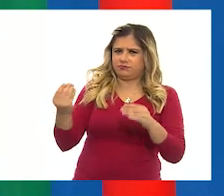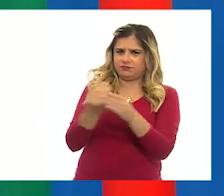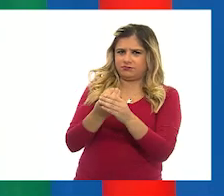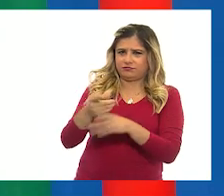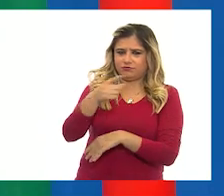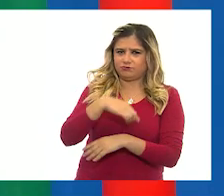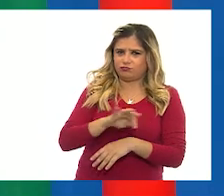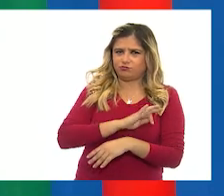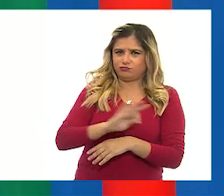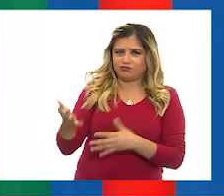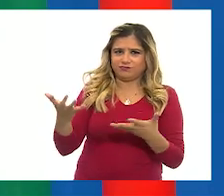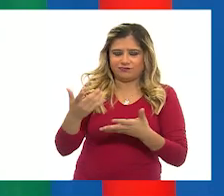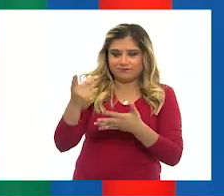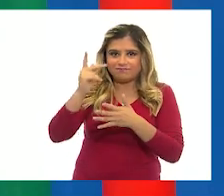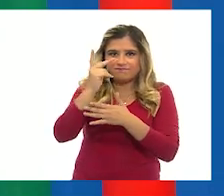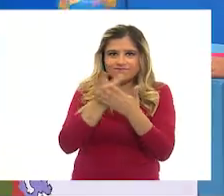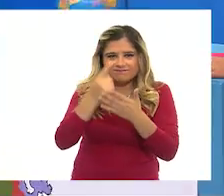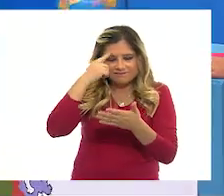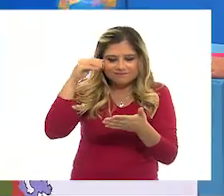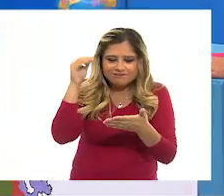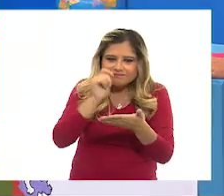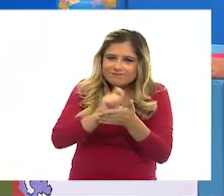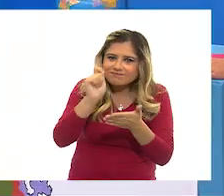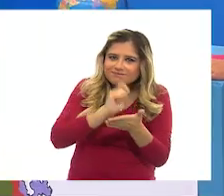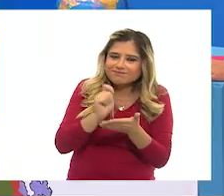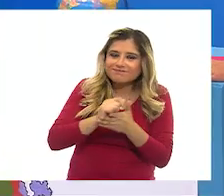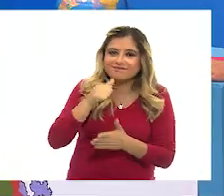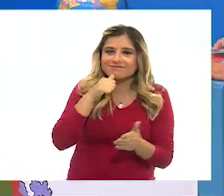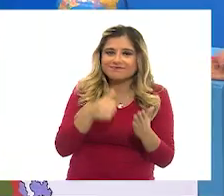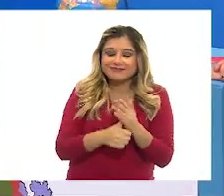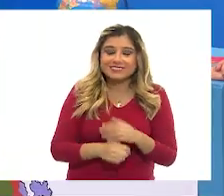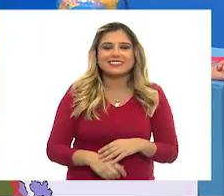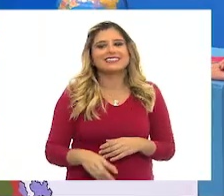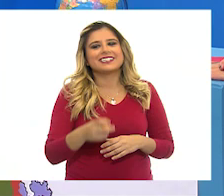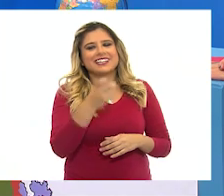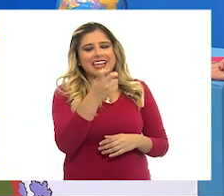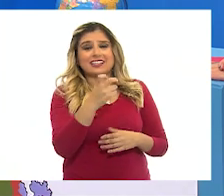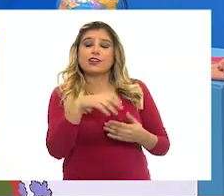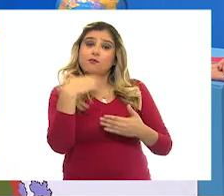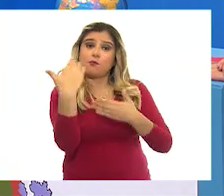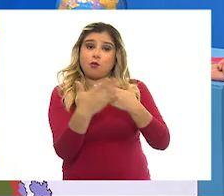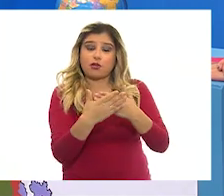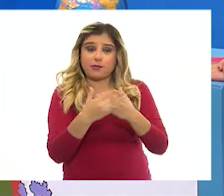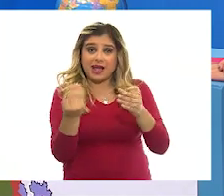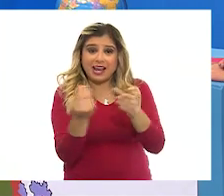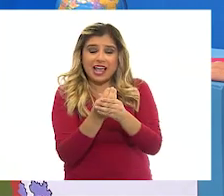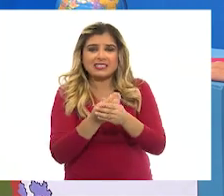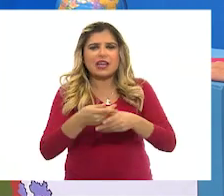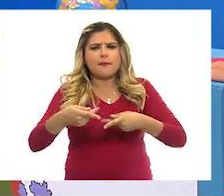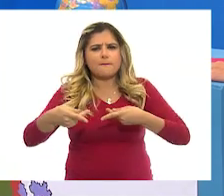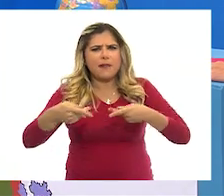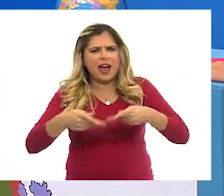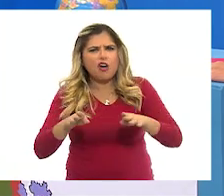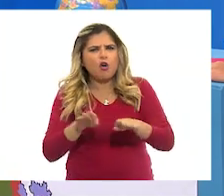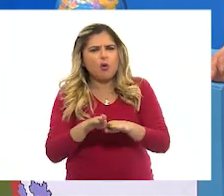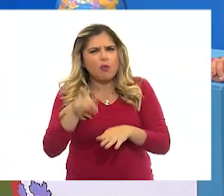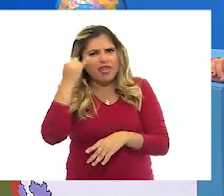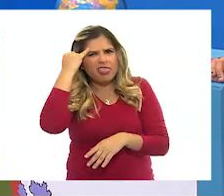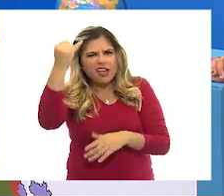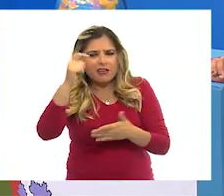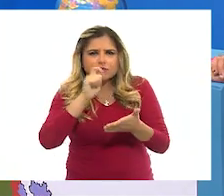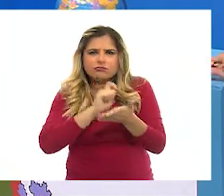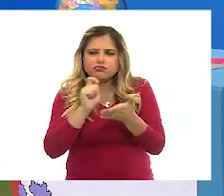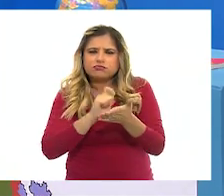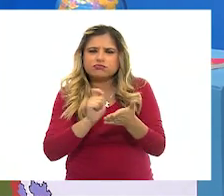podré comenzar a planear mi carta, ¿cierto? Así es, María. En la próxima clase planearemos la escritura de la carta